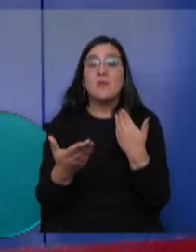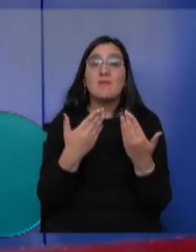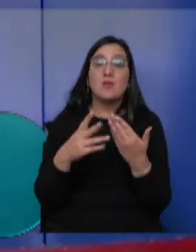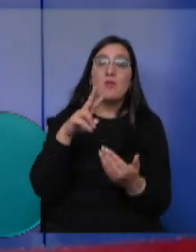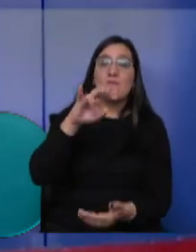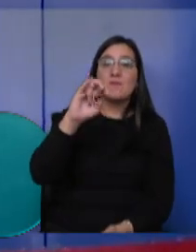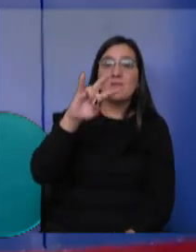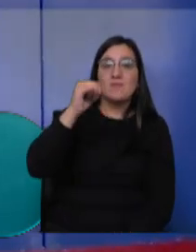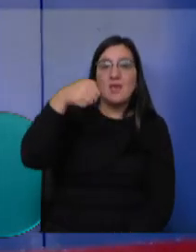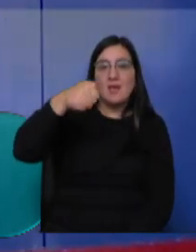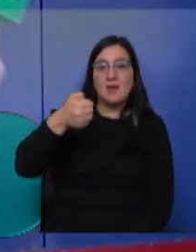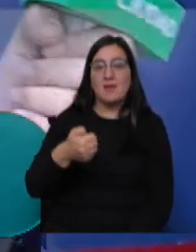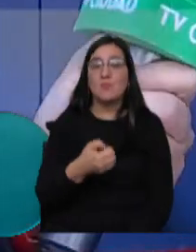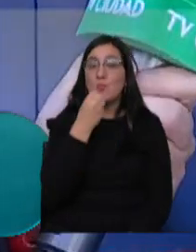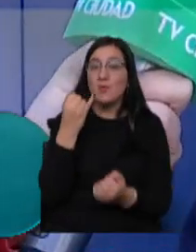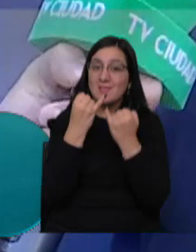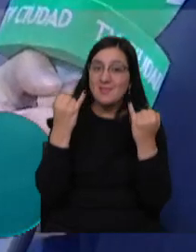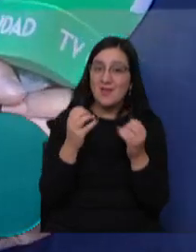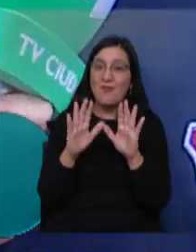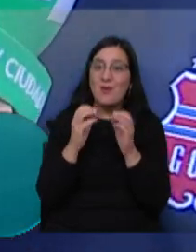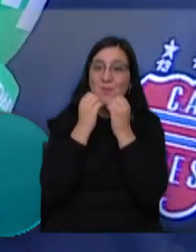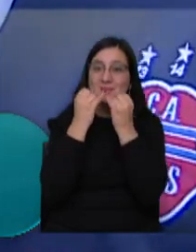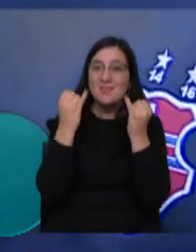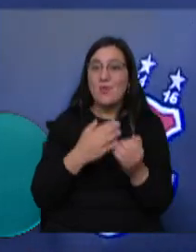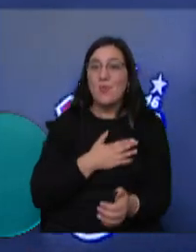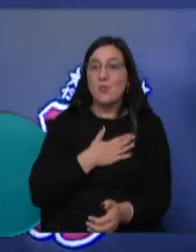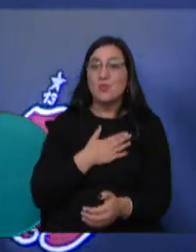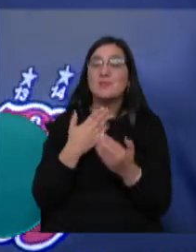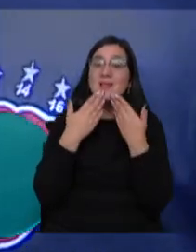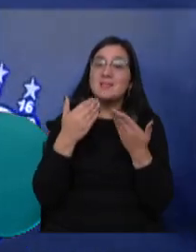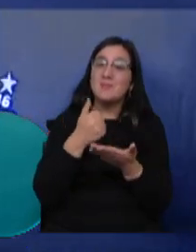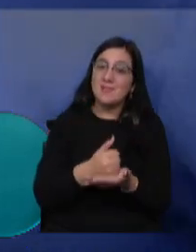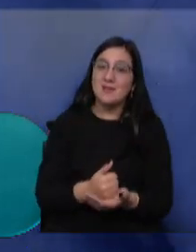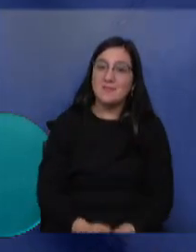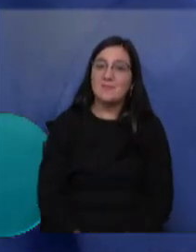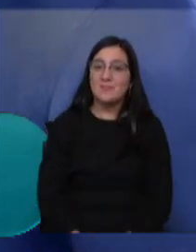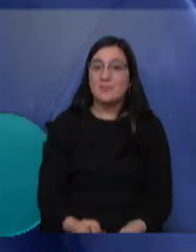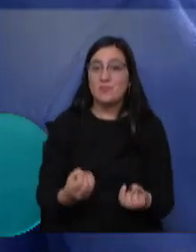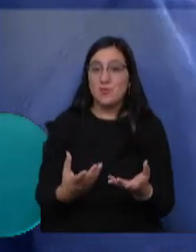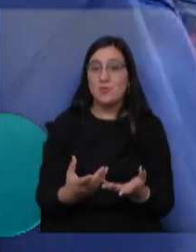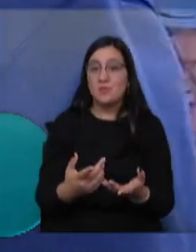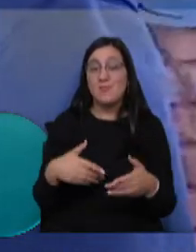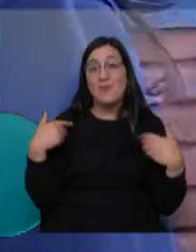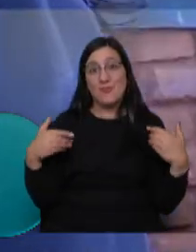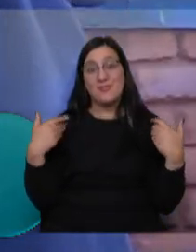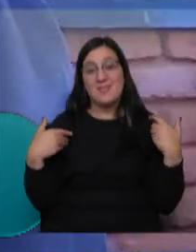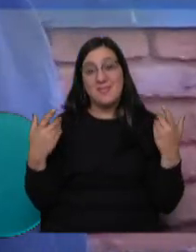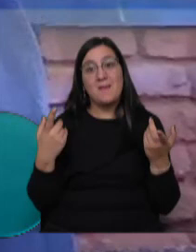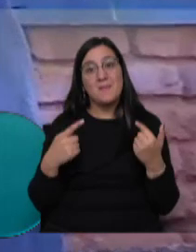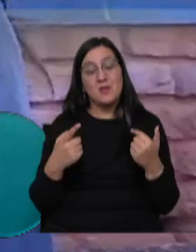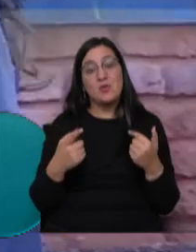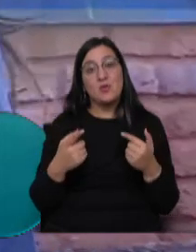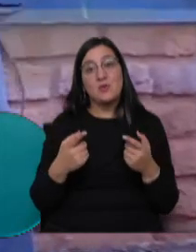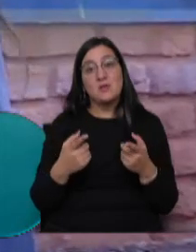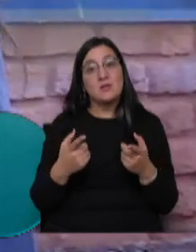Viviana Ferrari. ¿Cómo andas, Viviana? Buen día. Hola, buen día, un gusto, gracias por estar. Nada, estamos re contentas, pero nada, implica